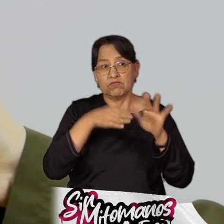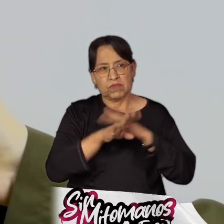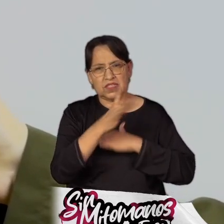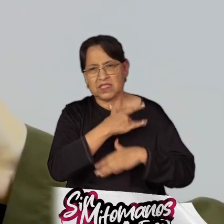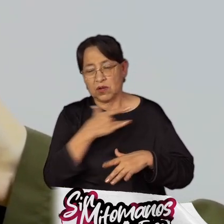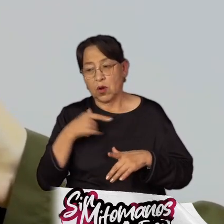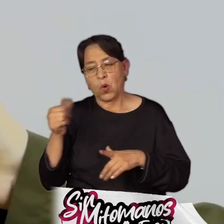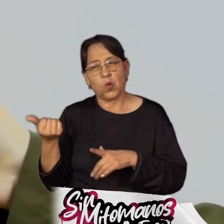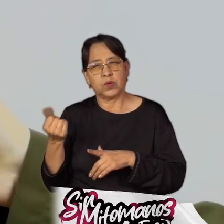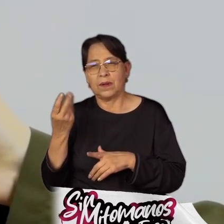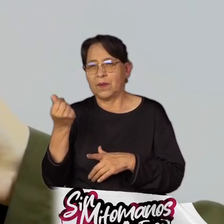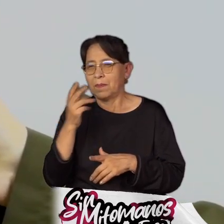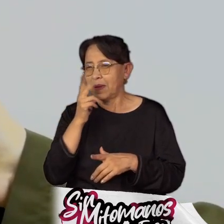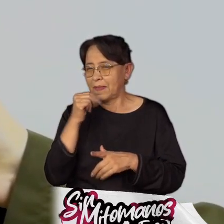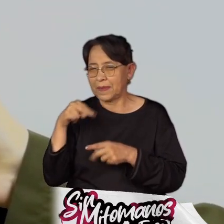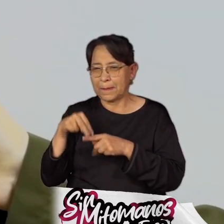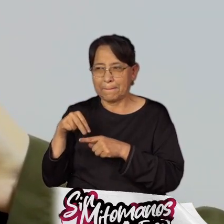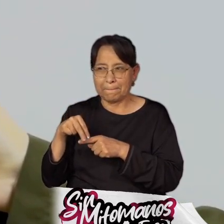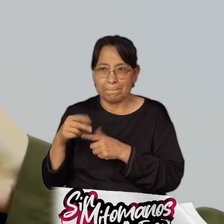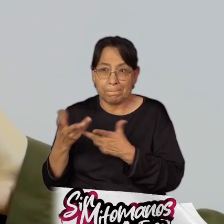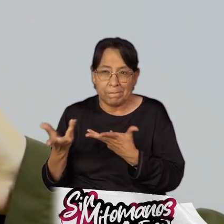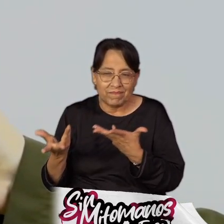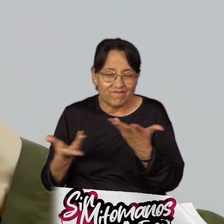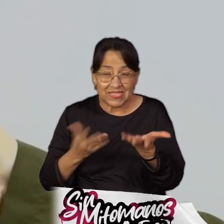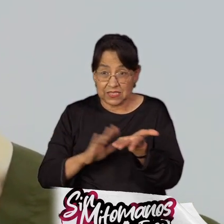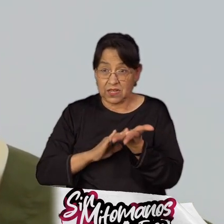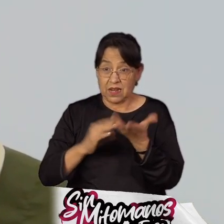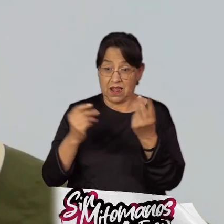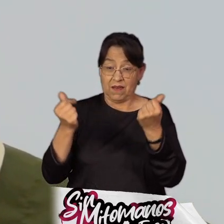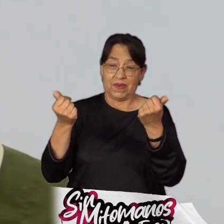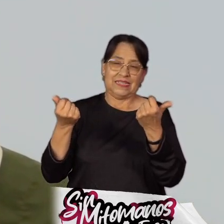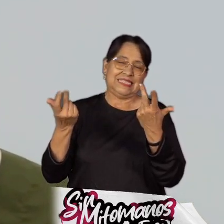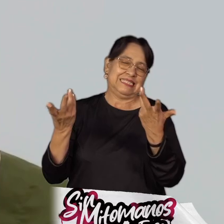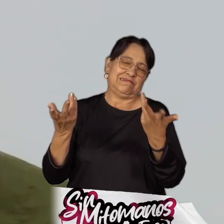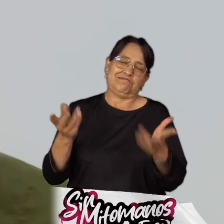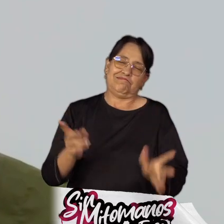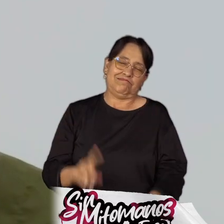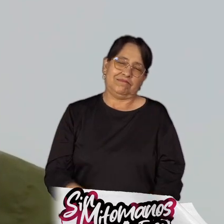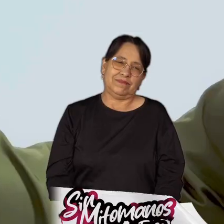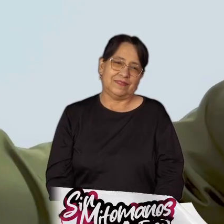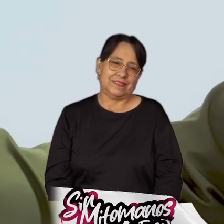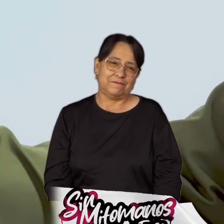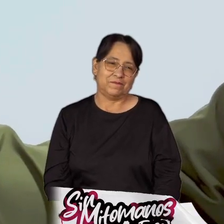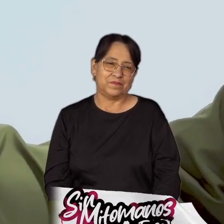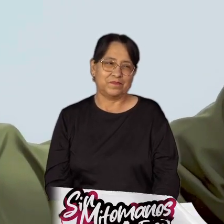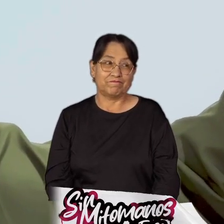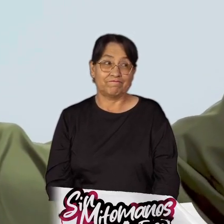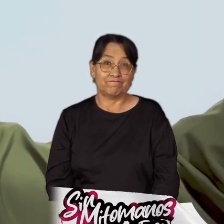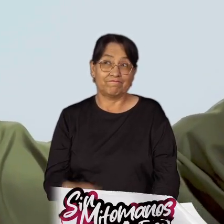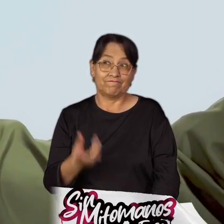salud que una persona de bajos recursos. Eso no lo podemos solucionar así, chasqueando los dedos y ya.